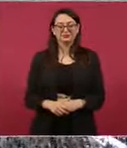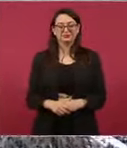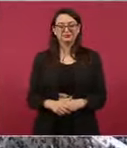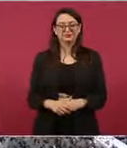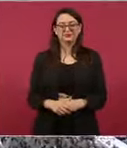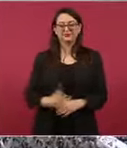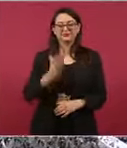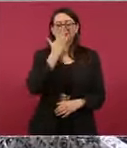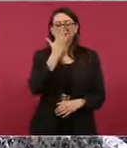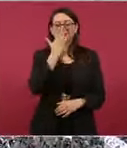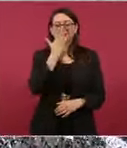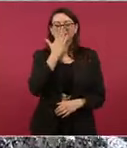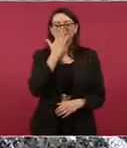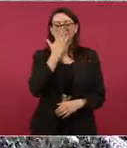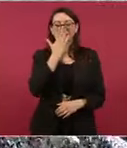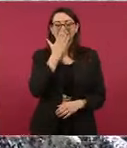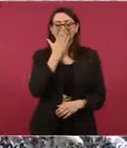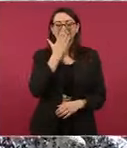Sonora,